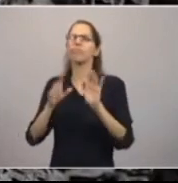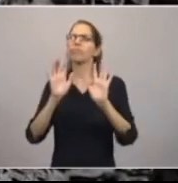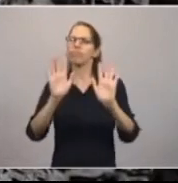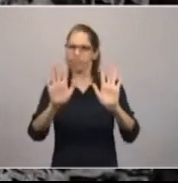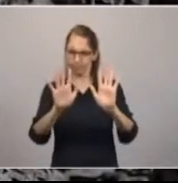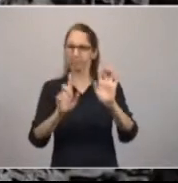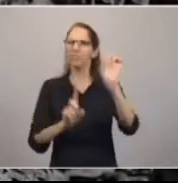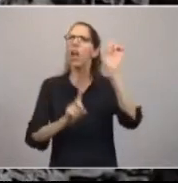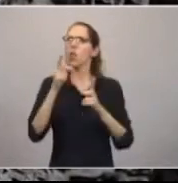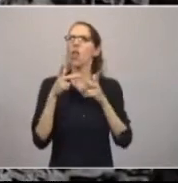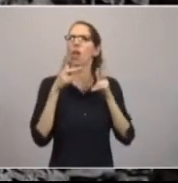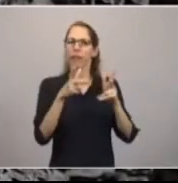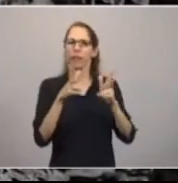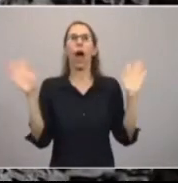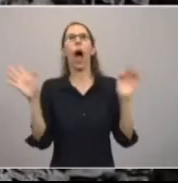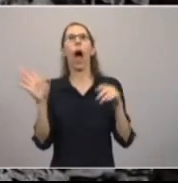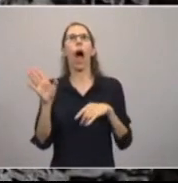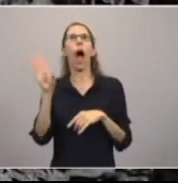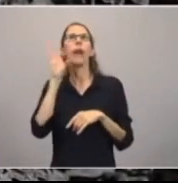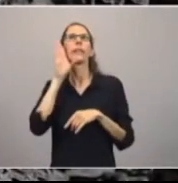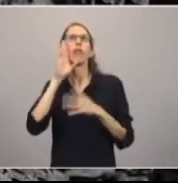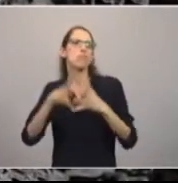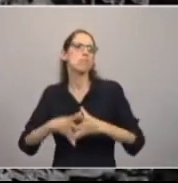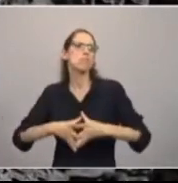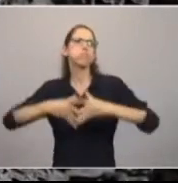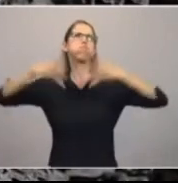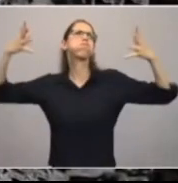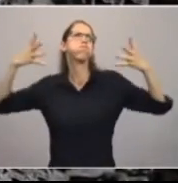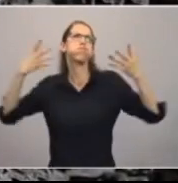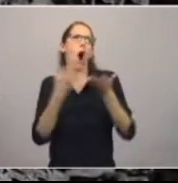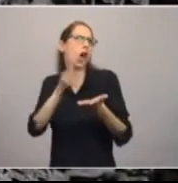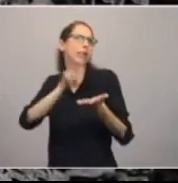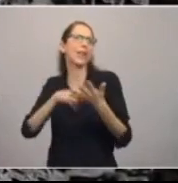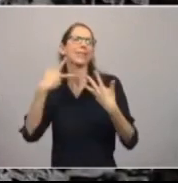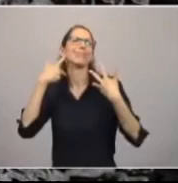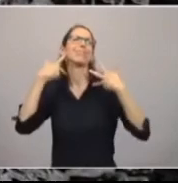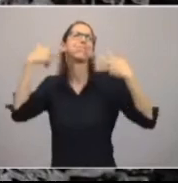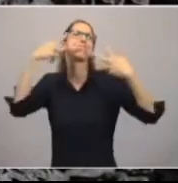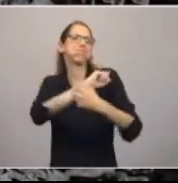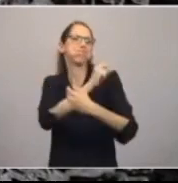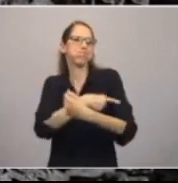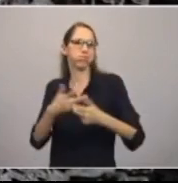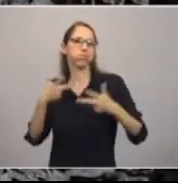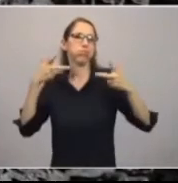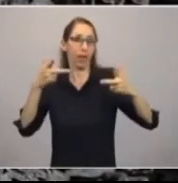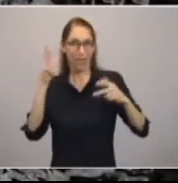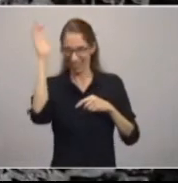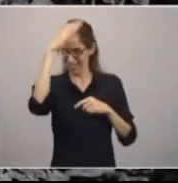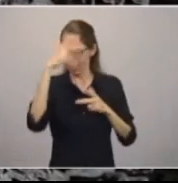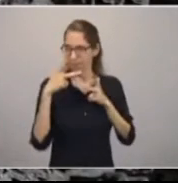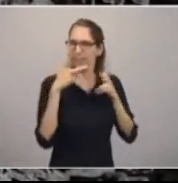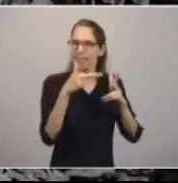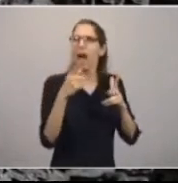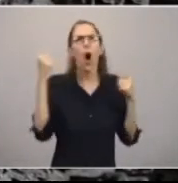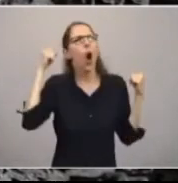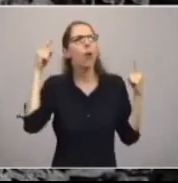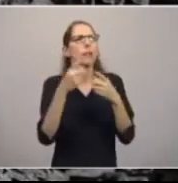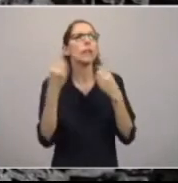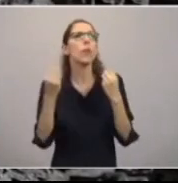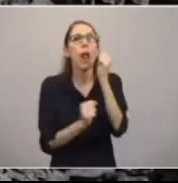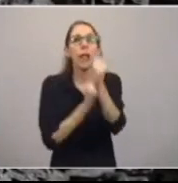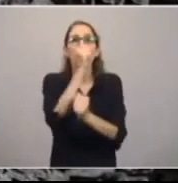a Estados Unidos. Make America great again. Y era reindustrializar Estados Unidos con